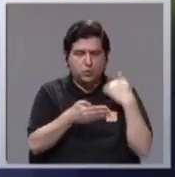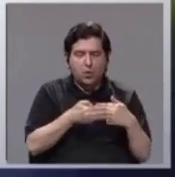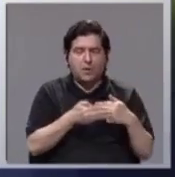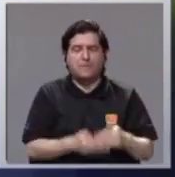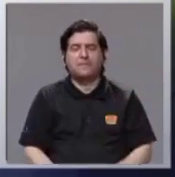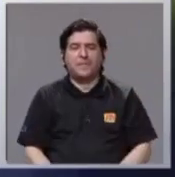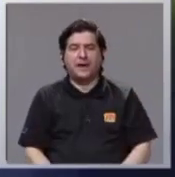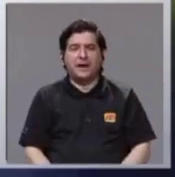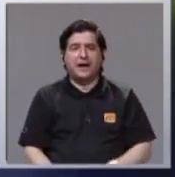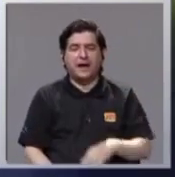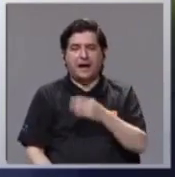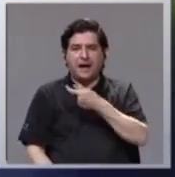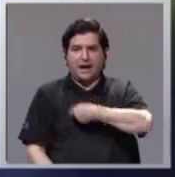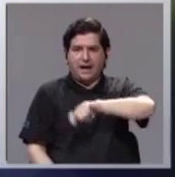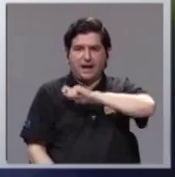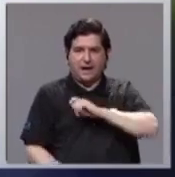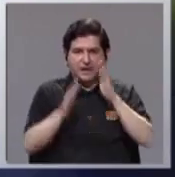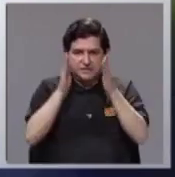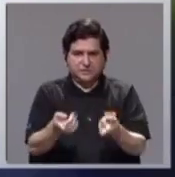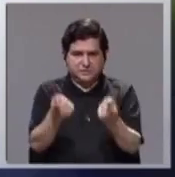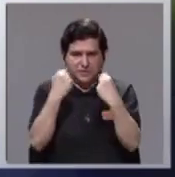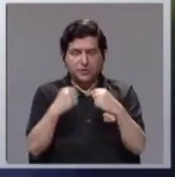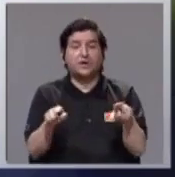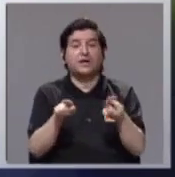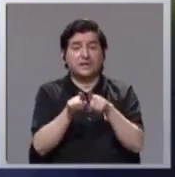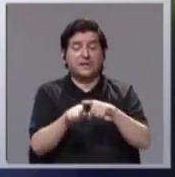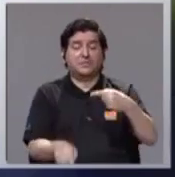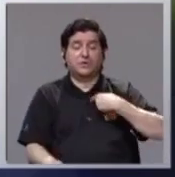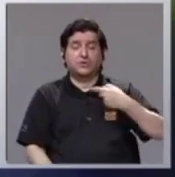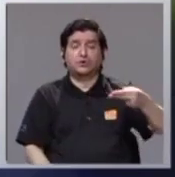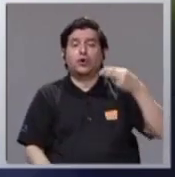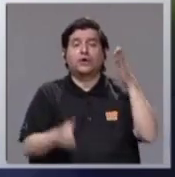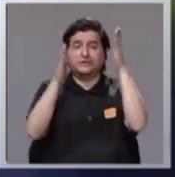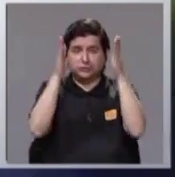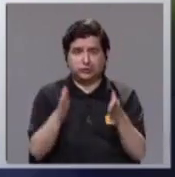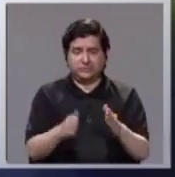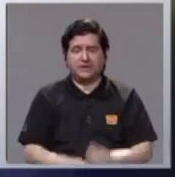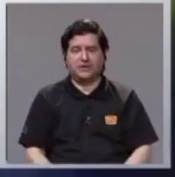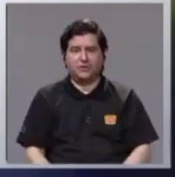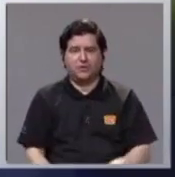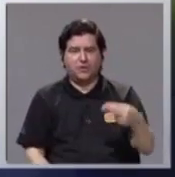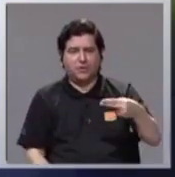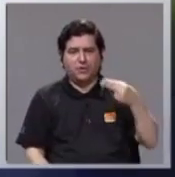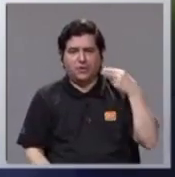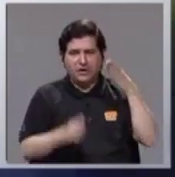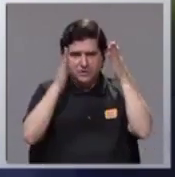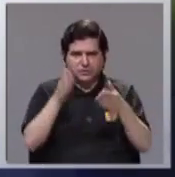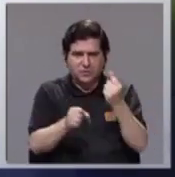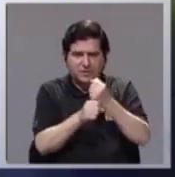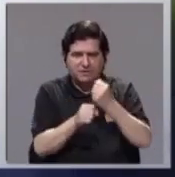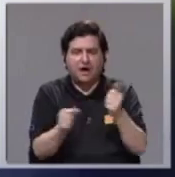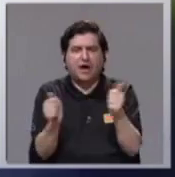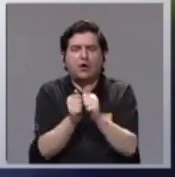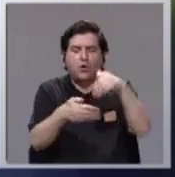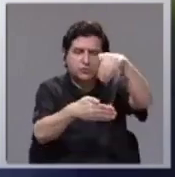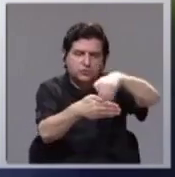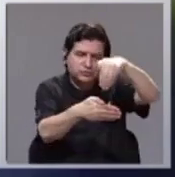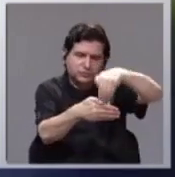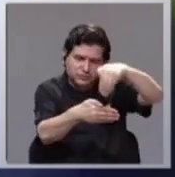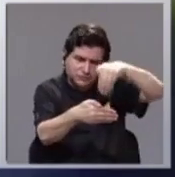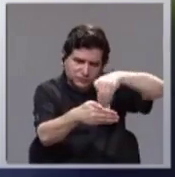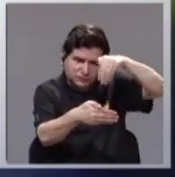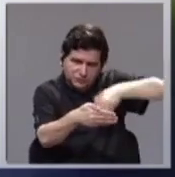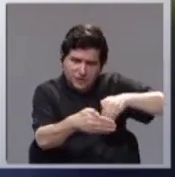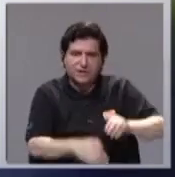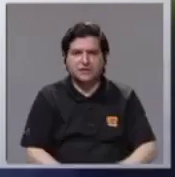especialista del mundo prehispánico, y también la formación de un historiador. Entonces, un historiador que trabaja con